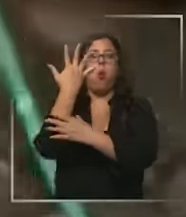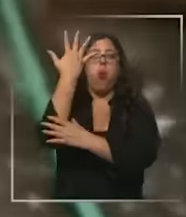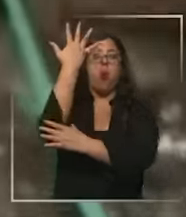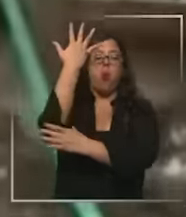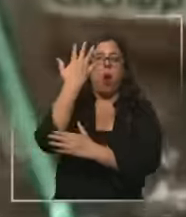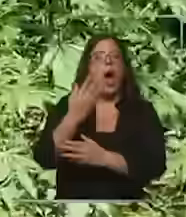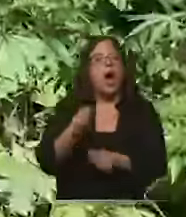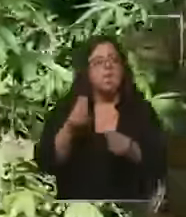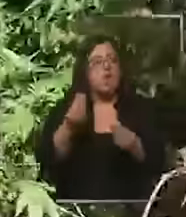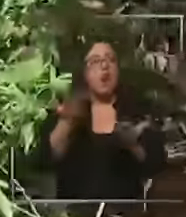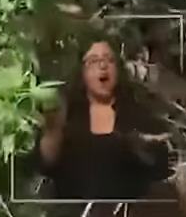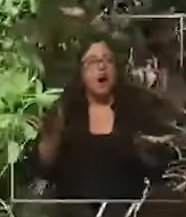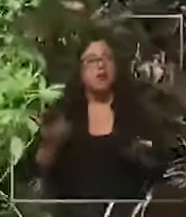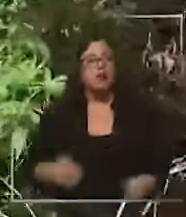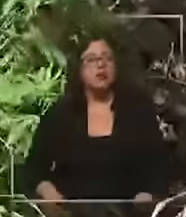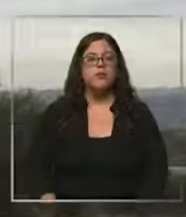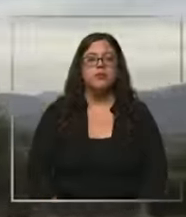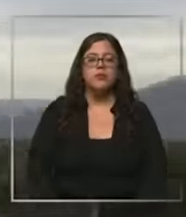igual.